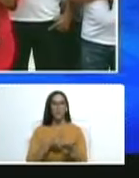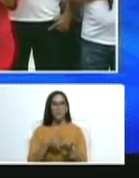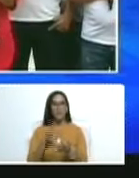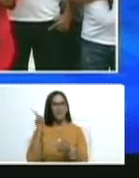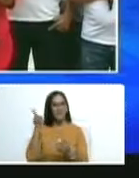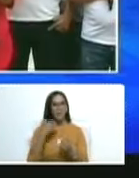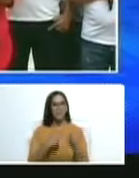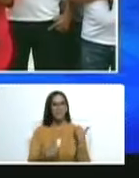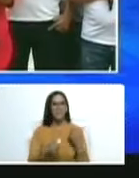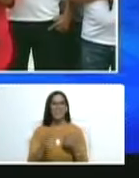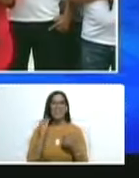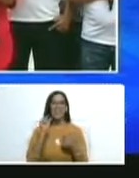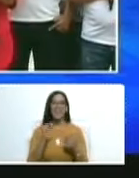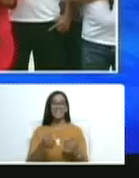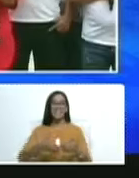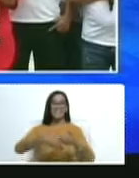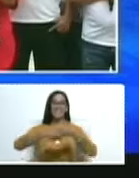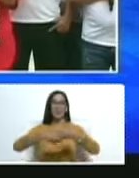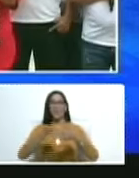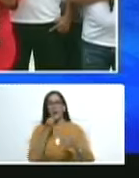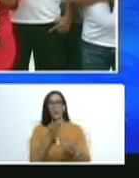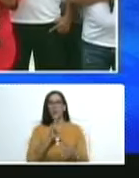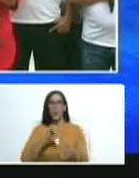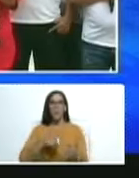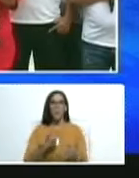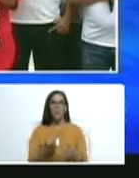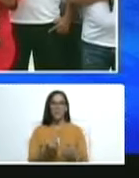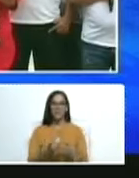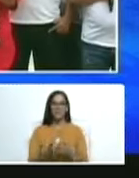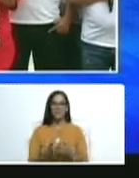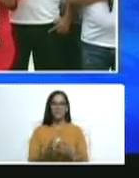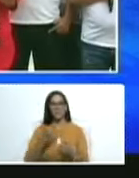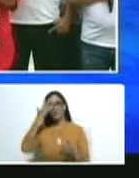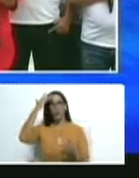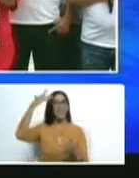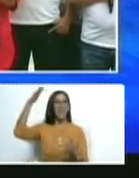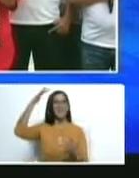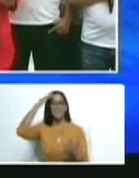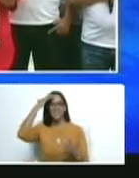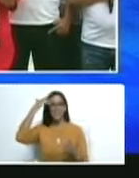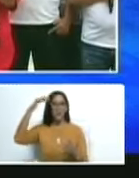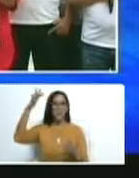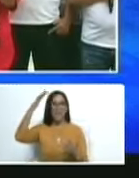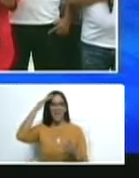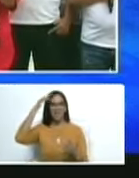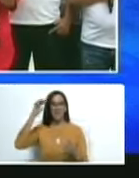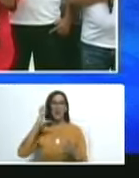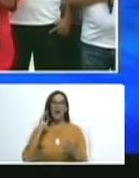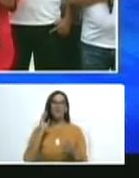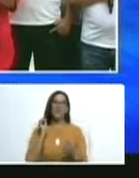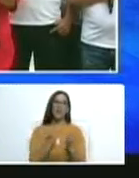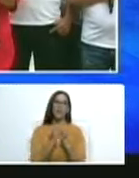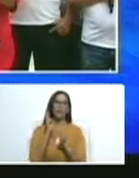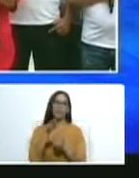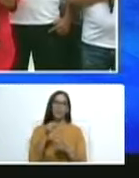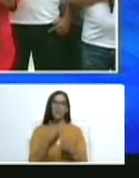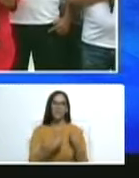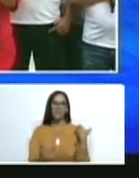presidente, y casi que le doy la mano, pero bueno, no pude. Soñando y soñando hablar con usted,